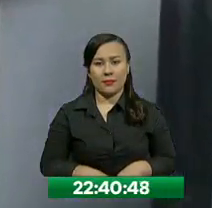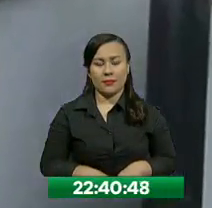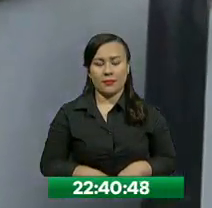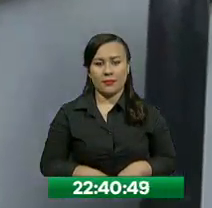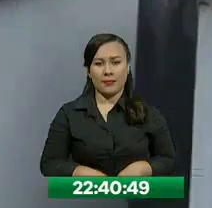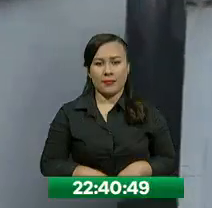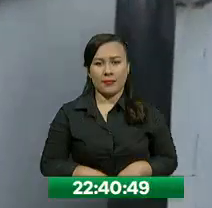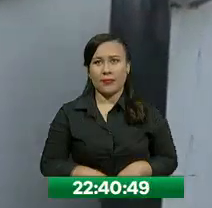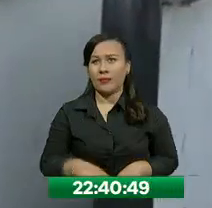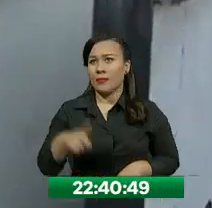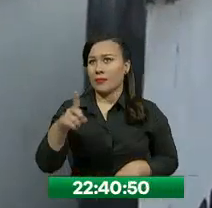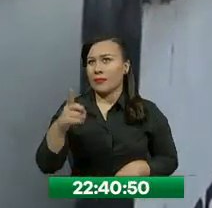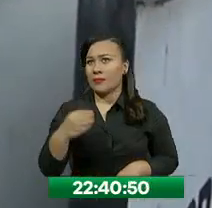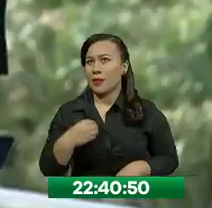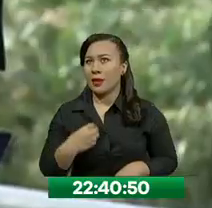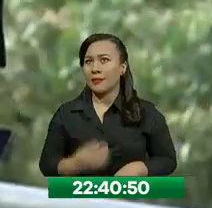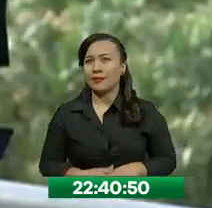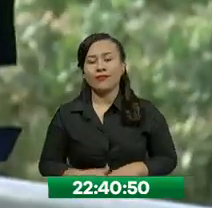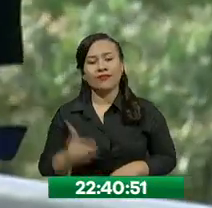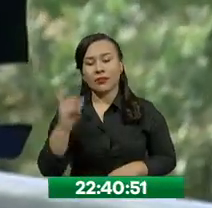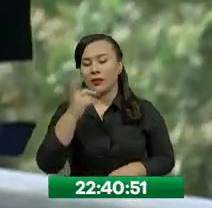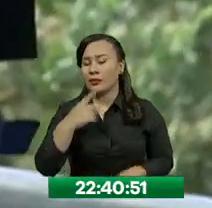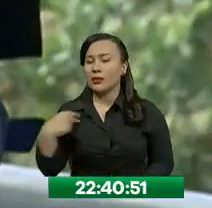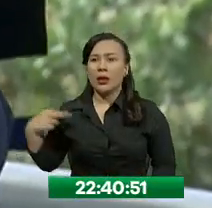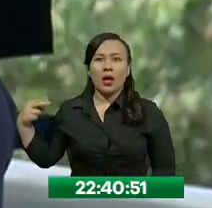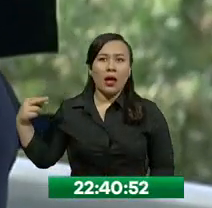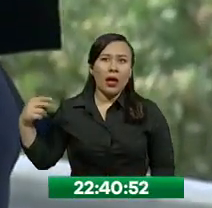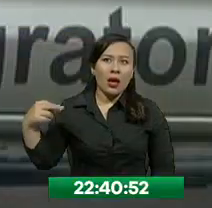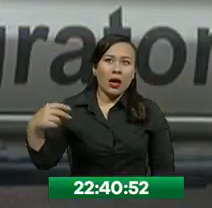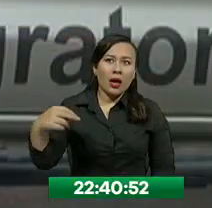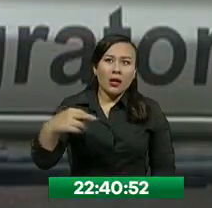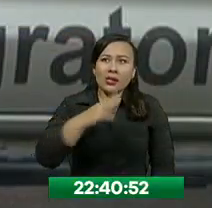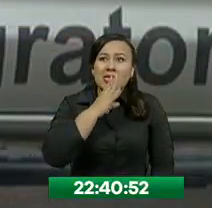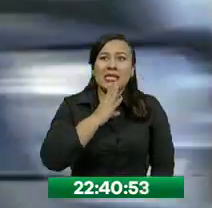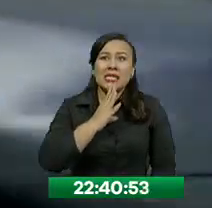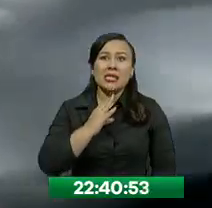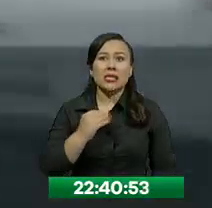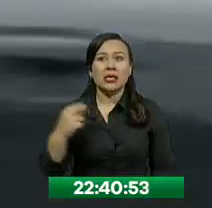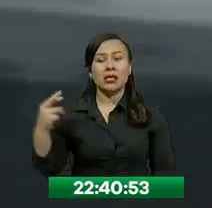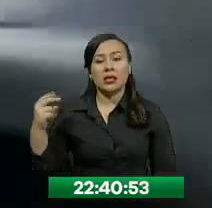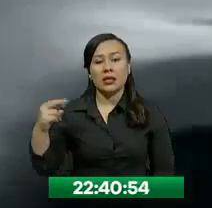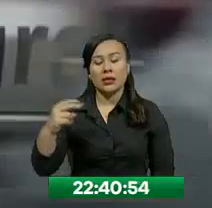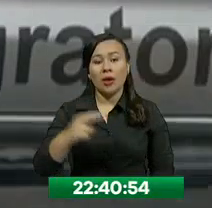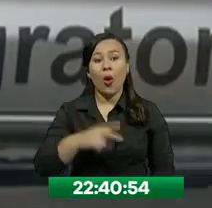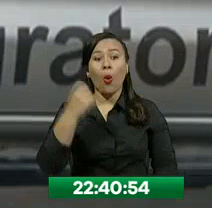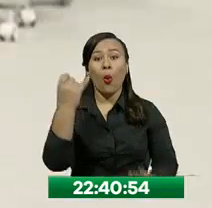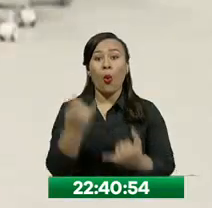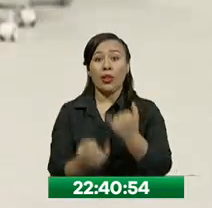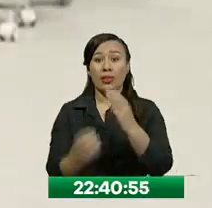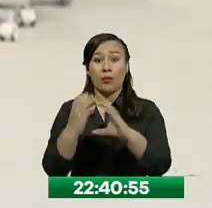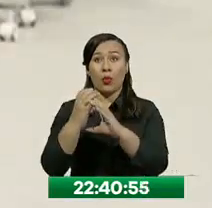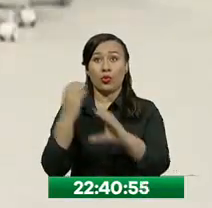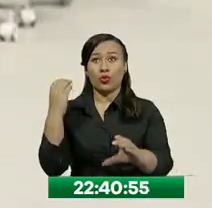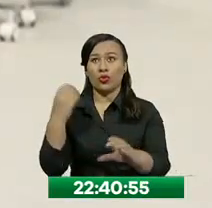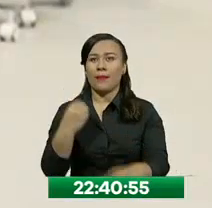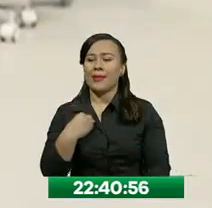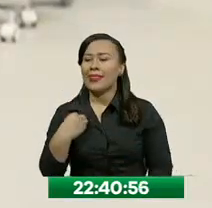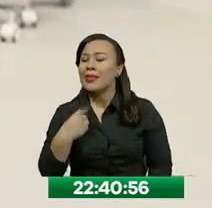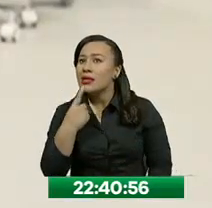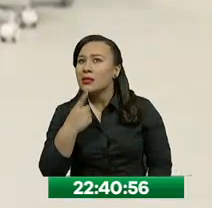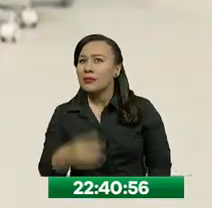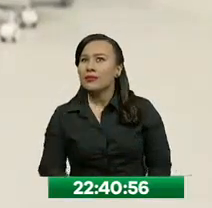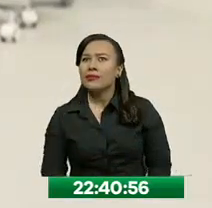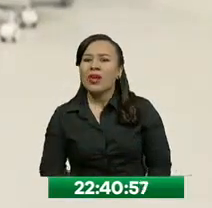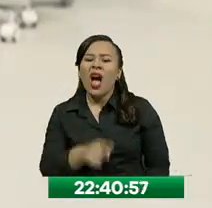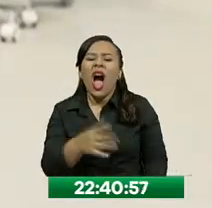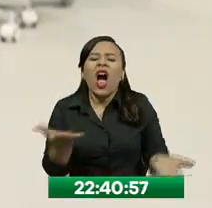Crucé la frontera caminando y de ahí, pues ahí empezó toda una travesía. Y el último colectivo que iba a salir, el señor me dice, ¿a